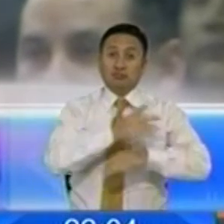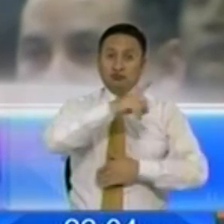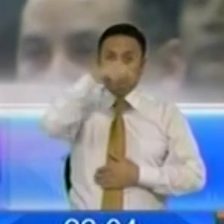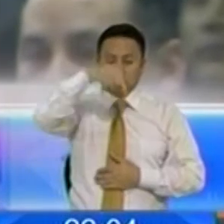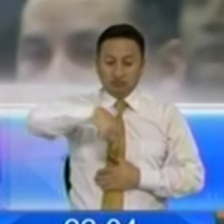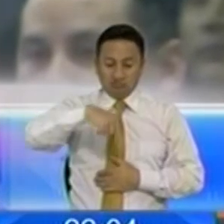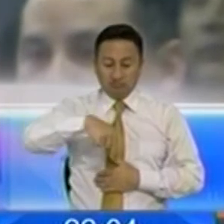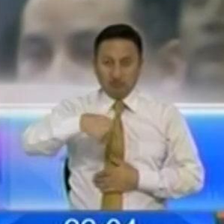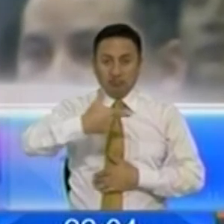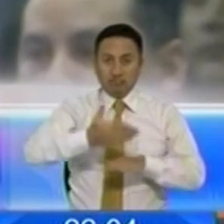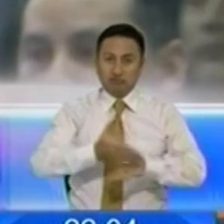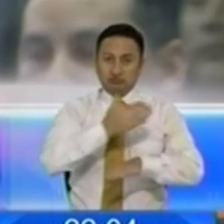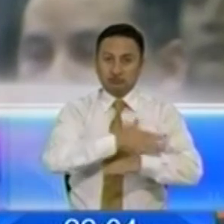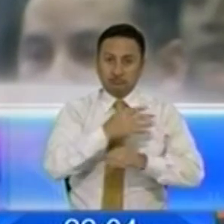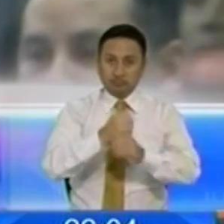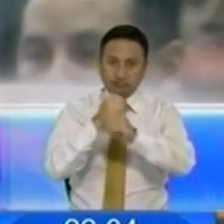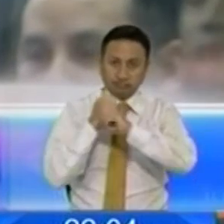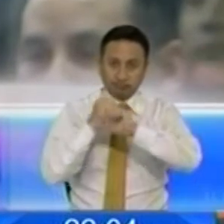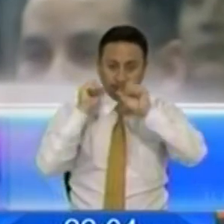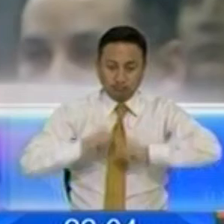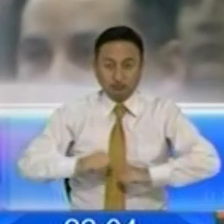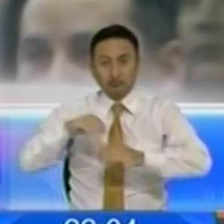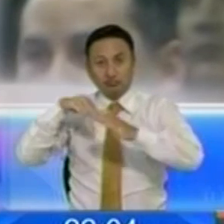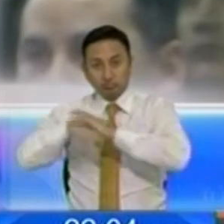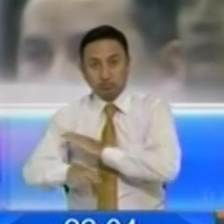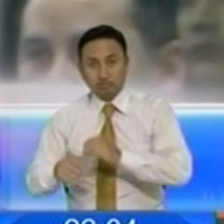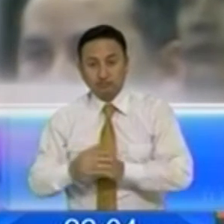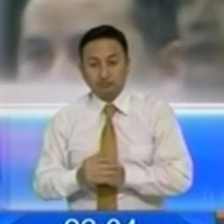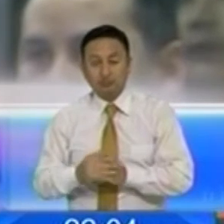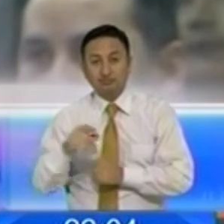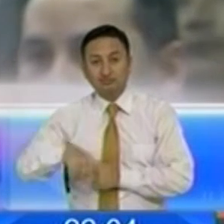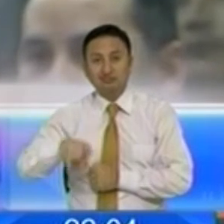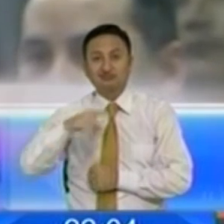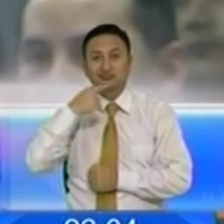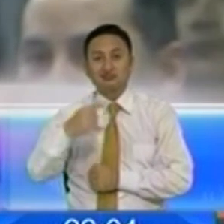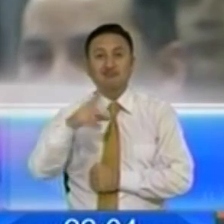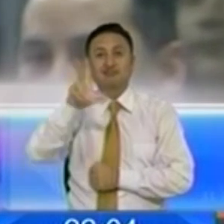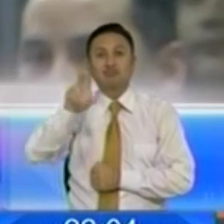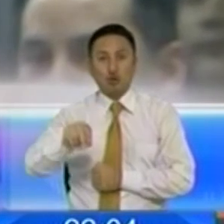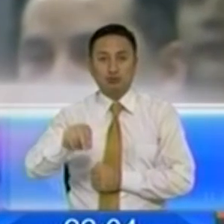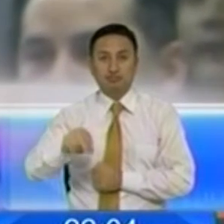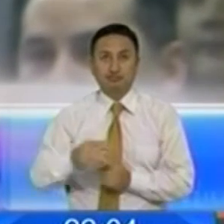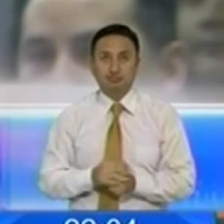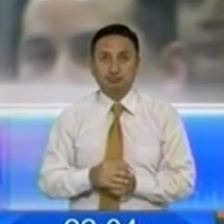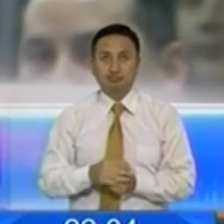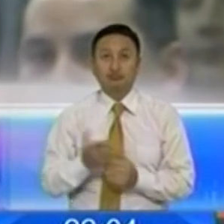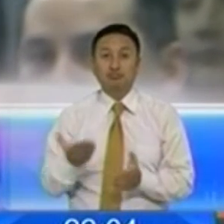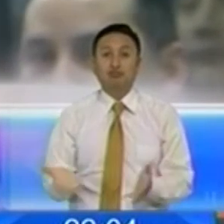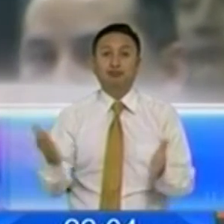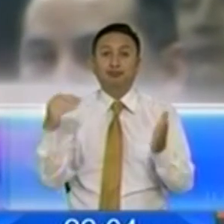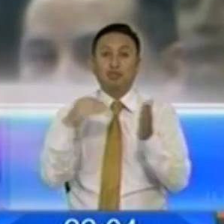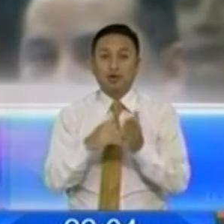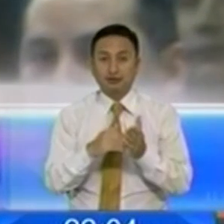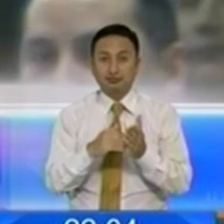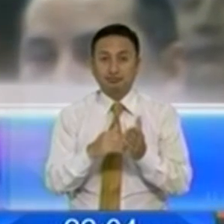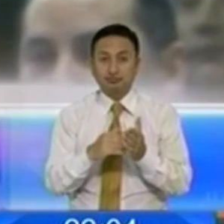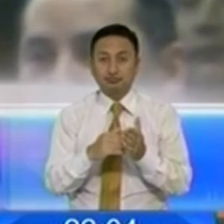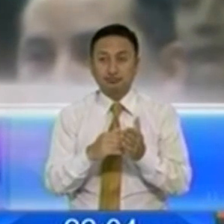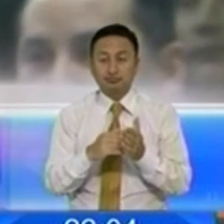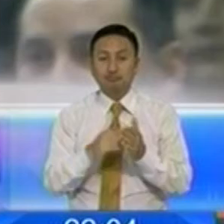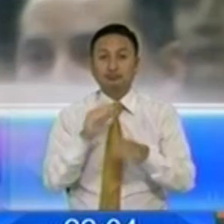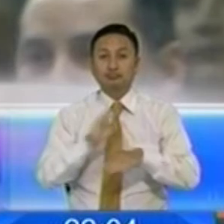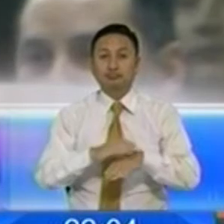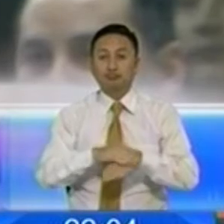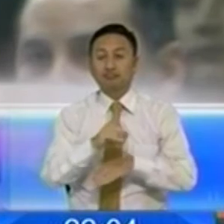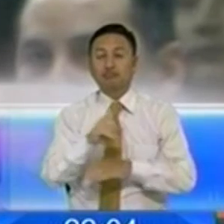vimos obligados a archivarla y a negarla otra vez por ser